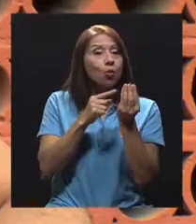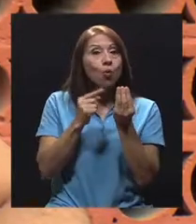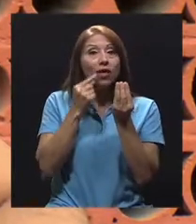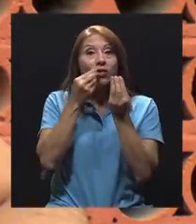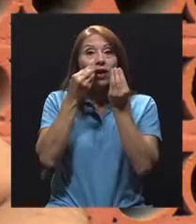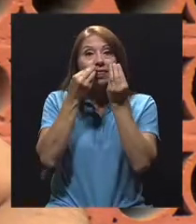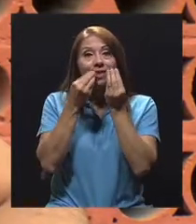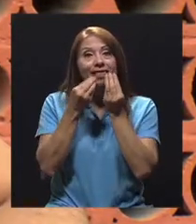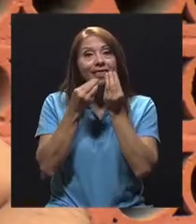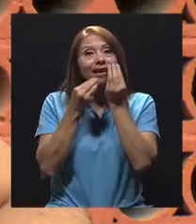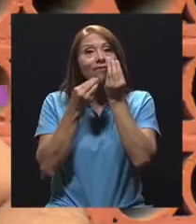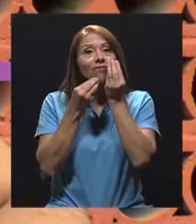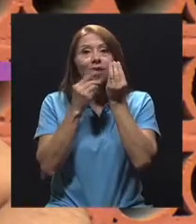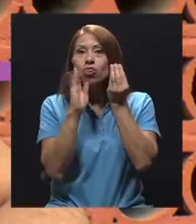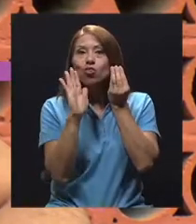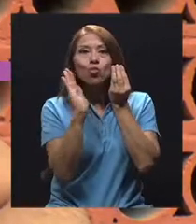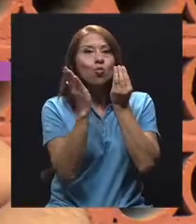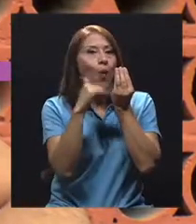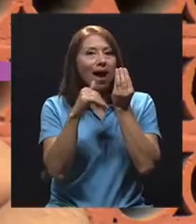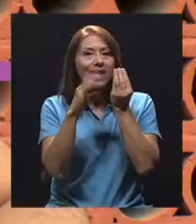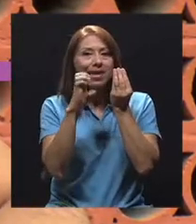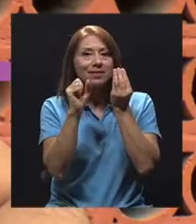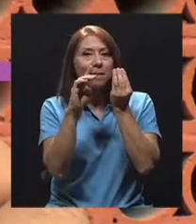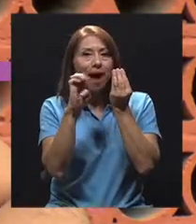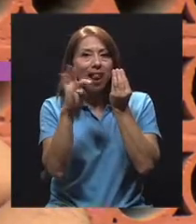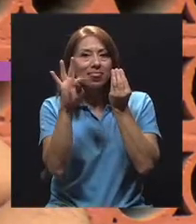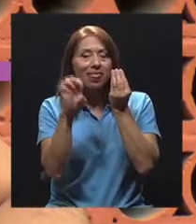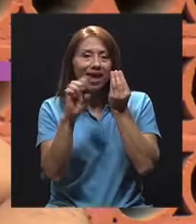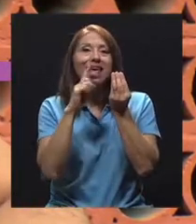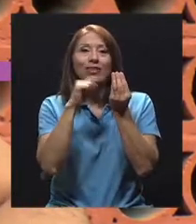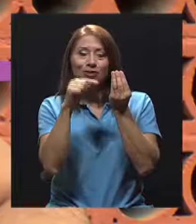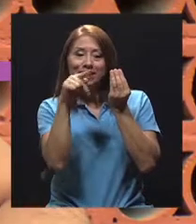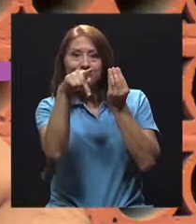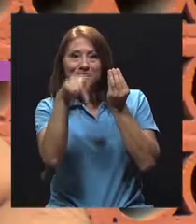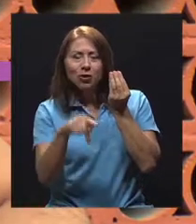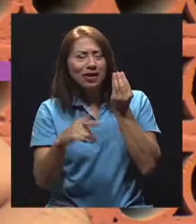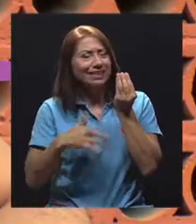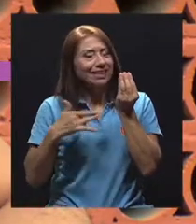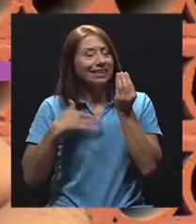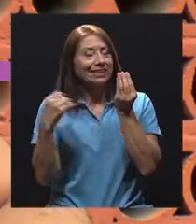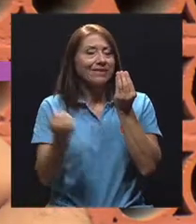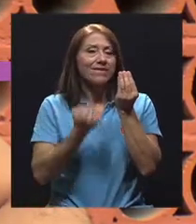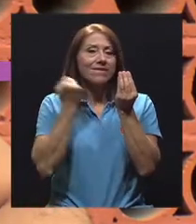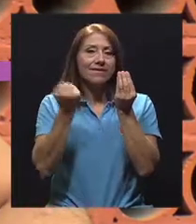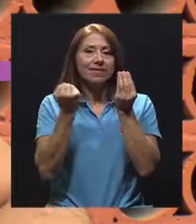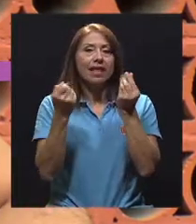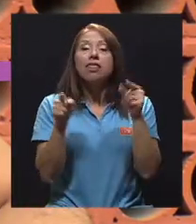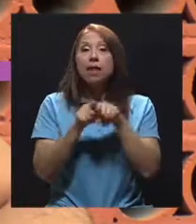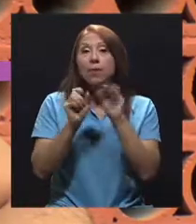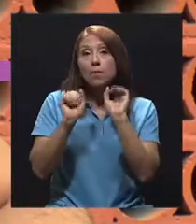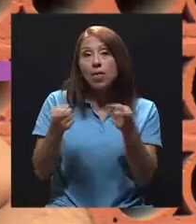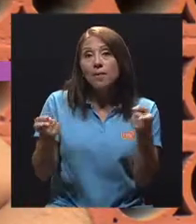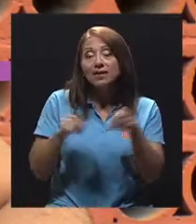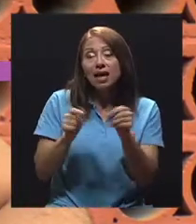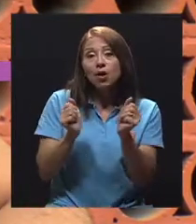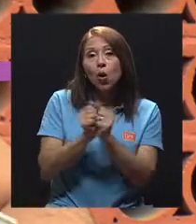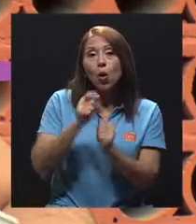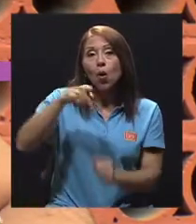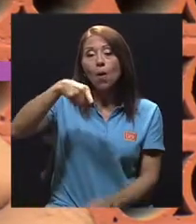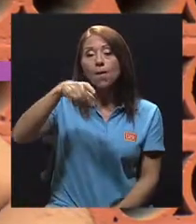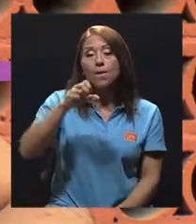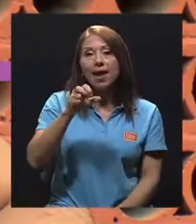es dentina, entonces padecen mucho de hipersensibilidad dental. También podría ser en patologías como